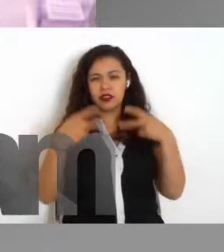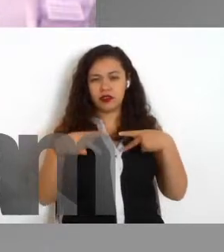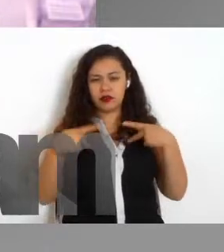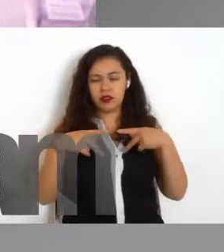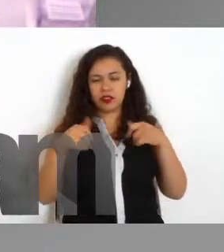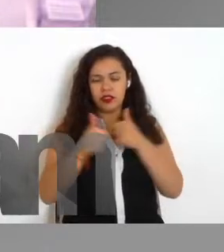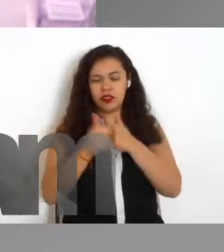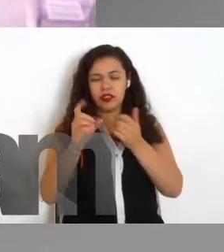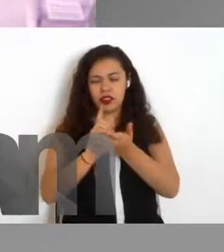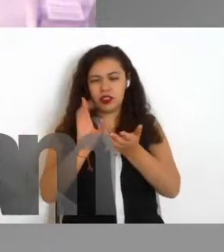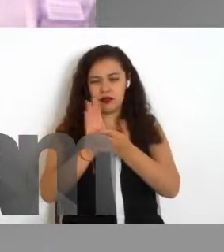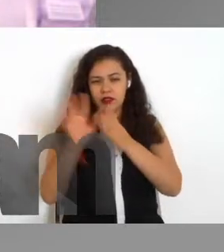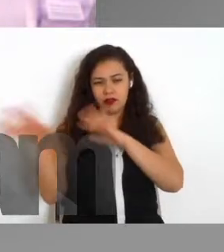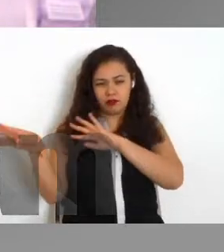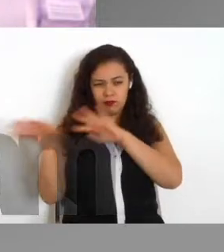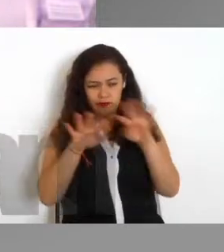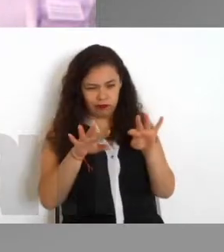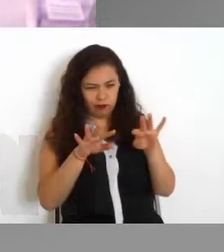discapacidad?